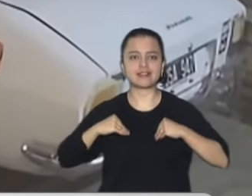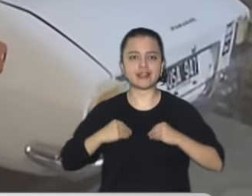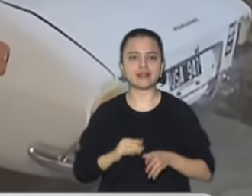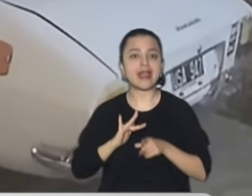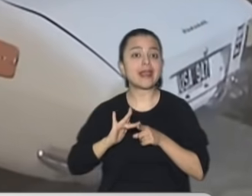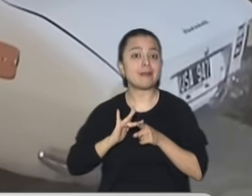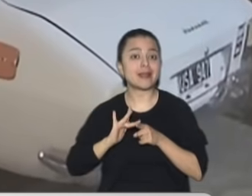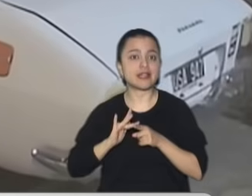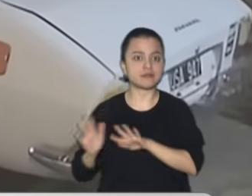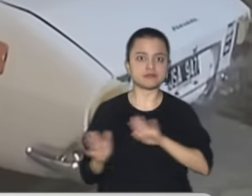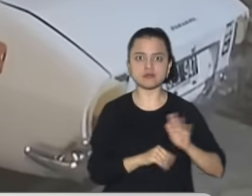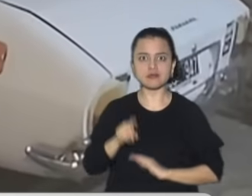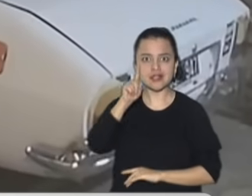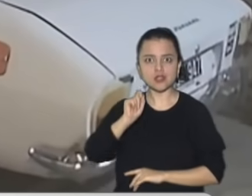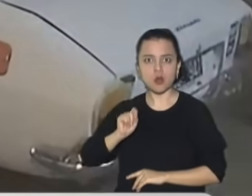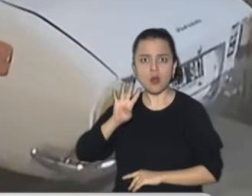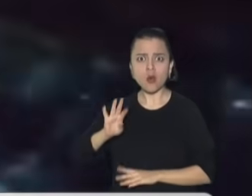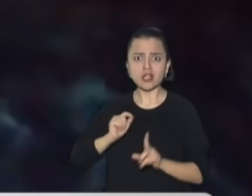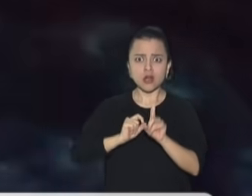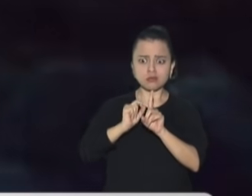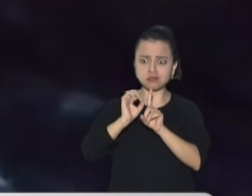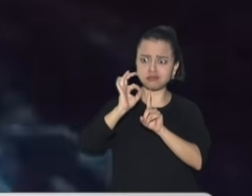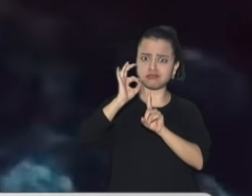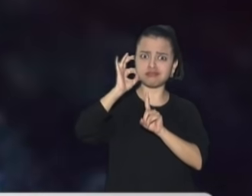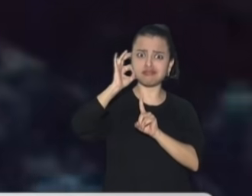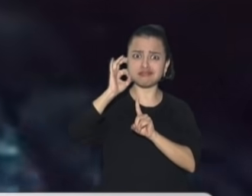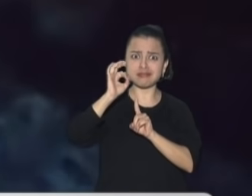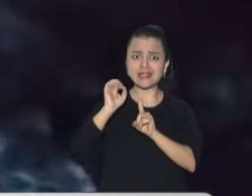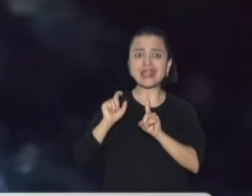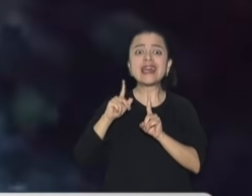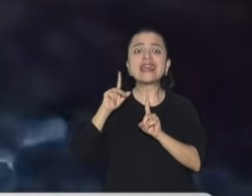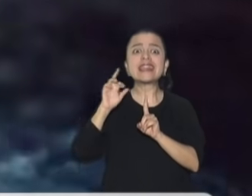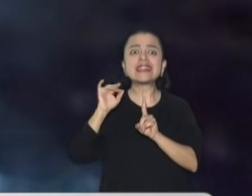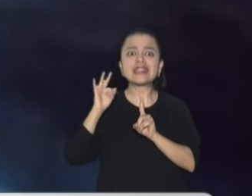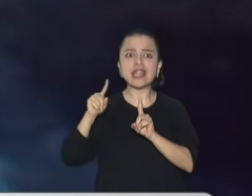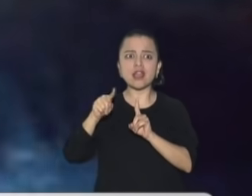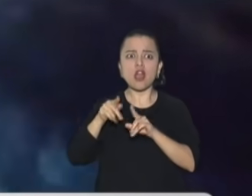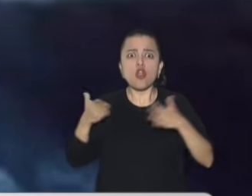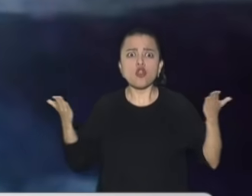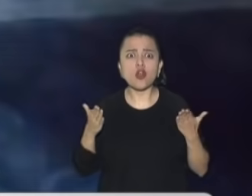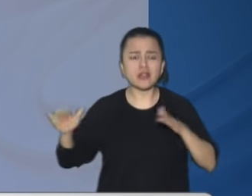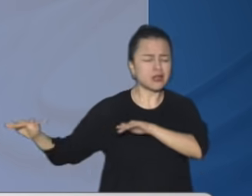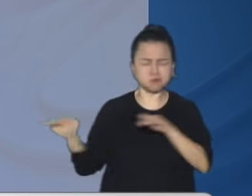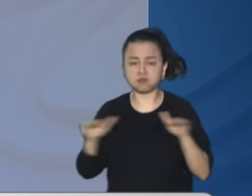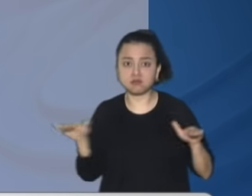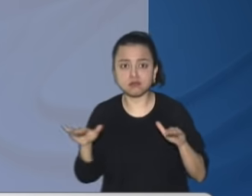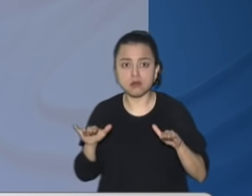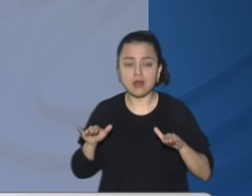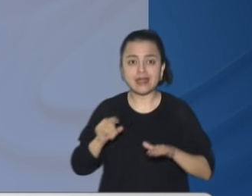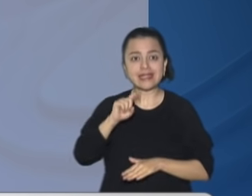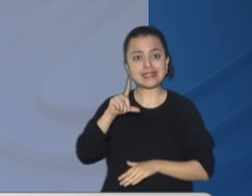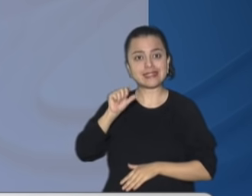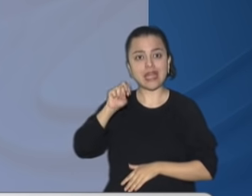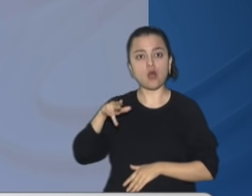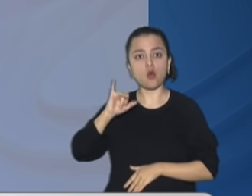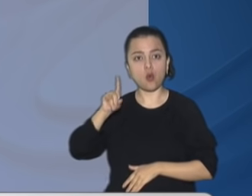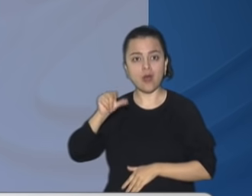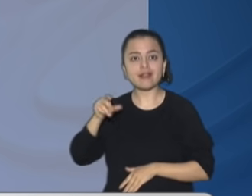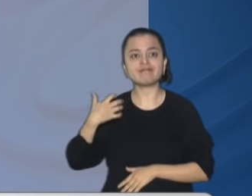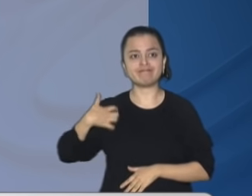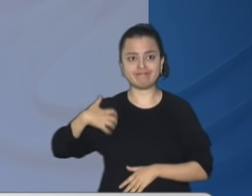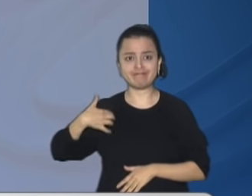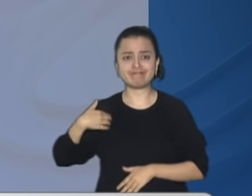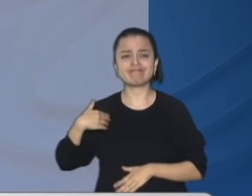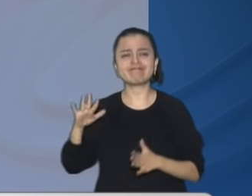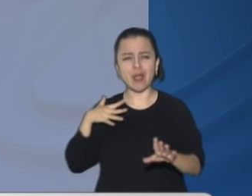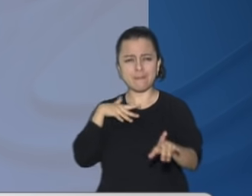Un sismo de 6,4 grados en la escala de Richter sacudió a la provincia de San Juan, en Argentina. El movimiento telúrico dejó algunos daños